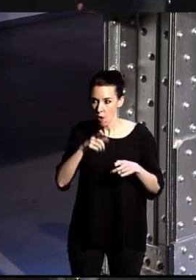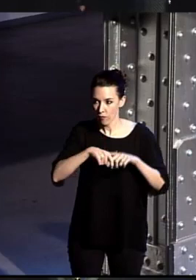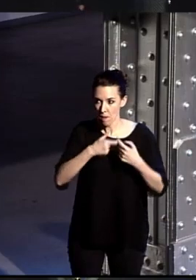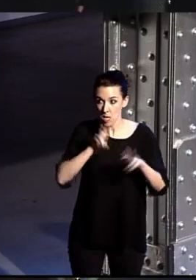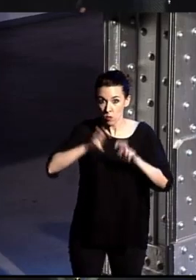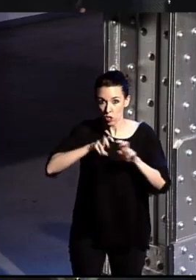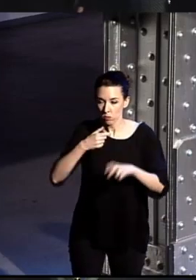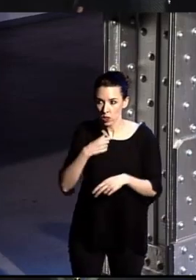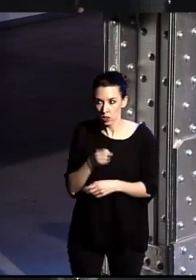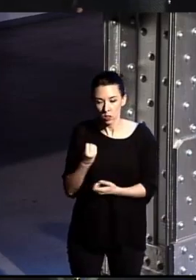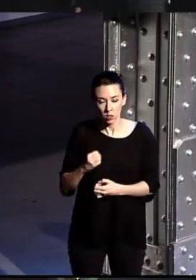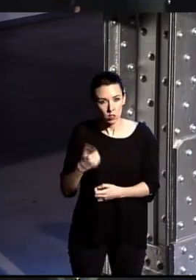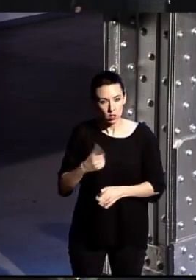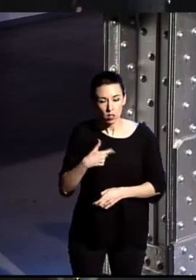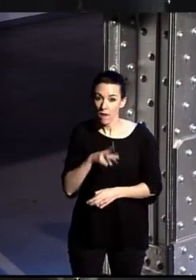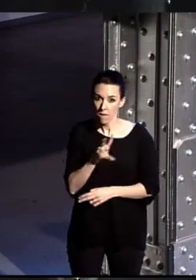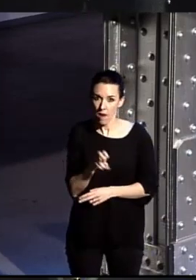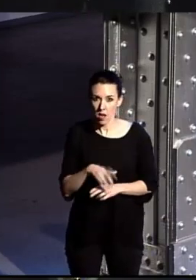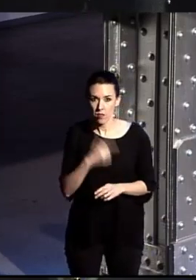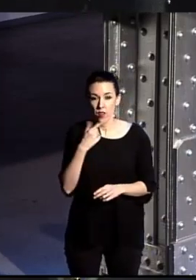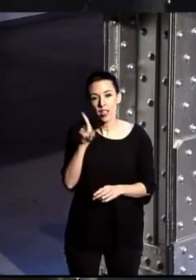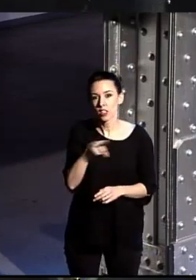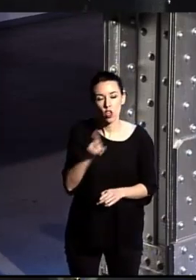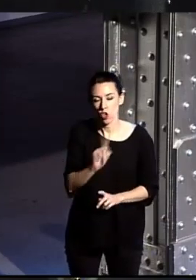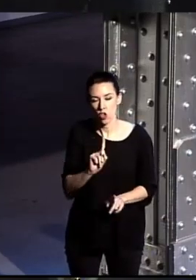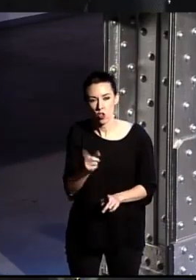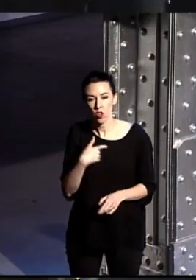buscando, dice, vale, no dice ni que sí ni que no,